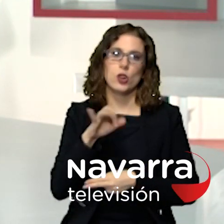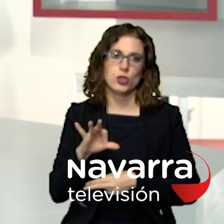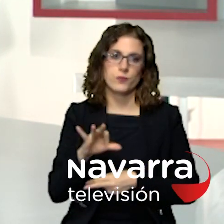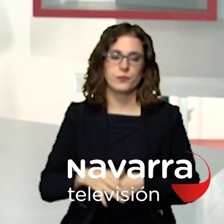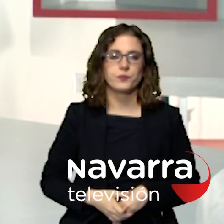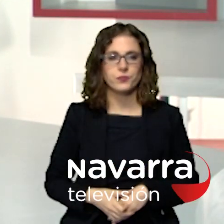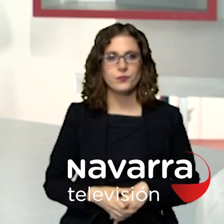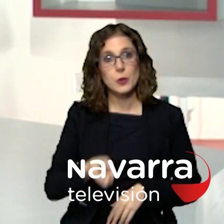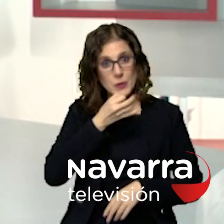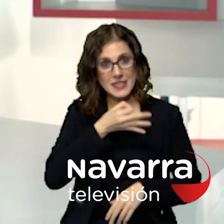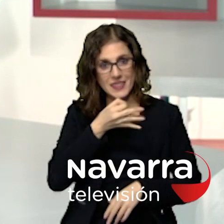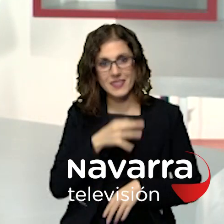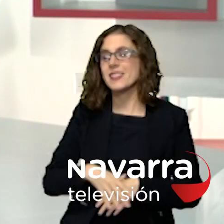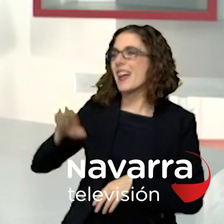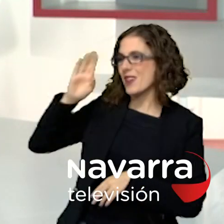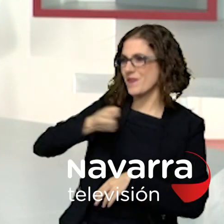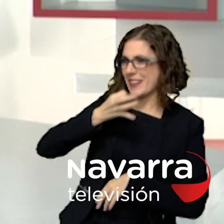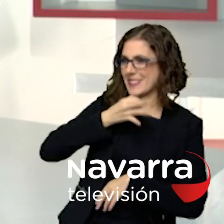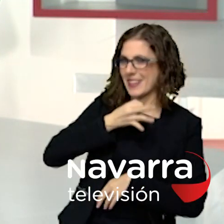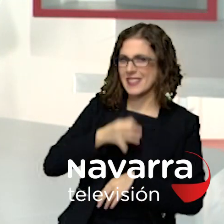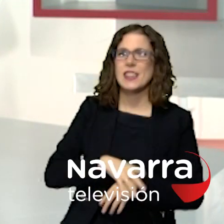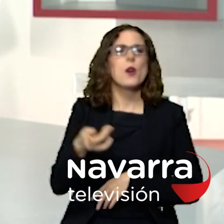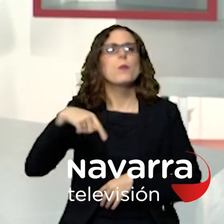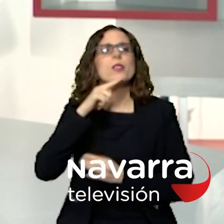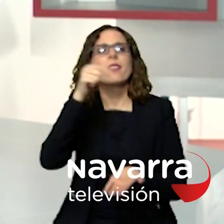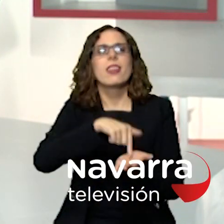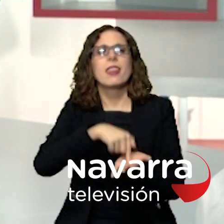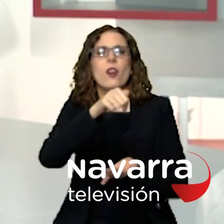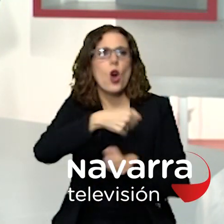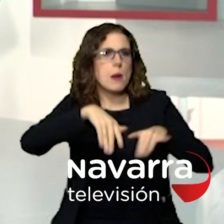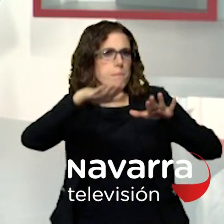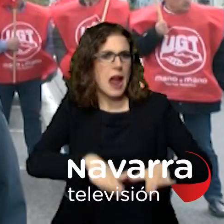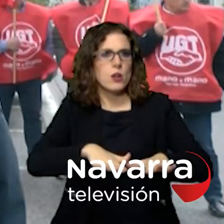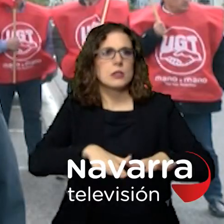Buenas tardes, Blanca. ¿En qué consiste esa reivindicación de hoy, esos paros?